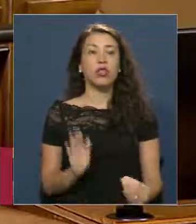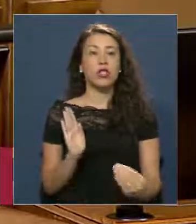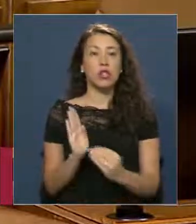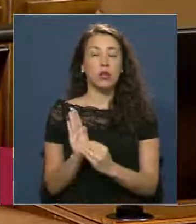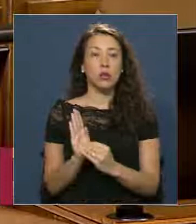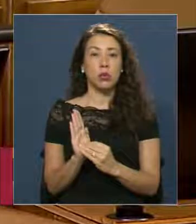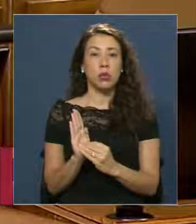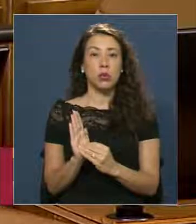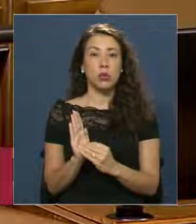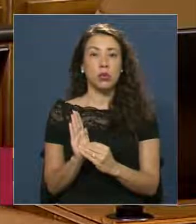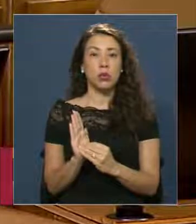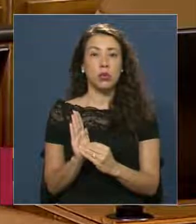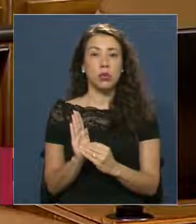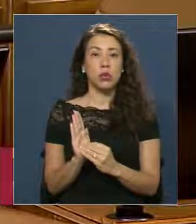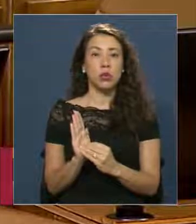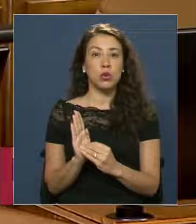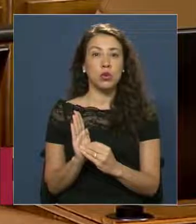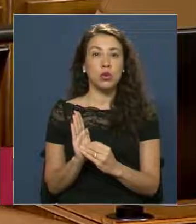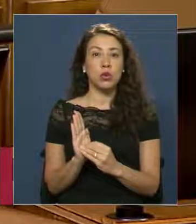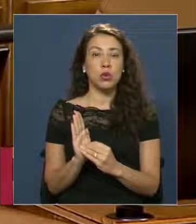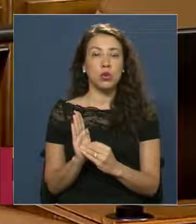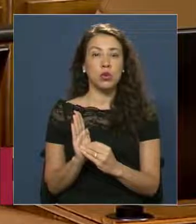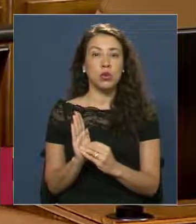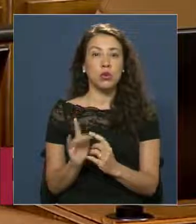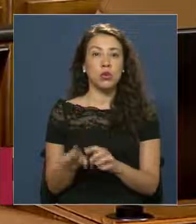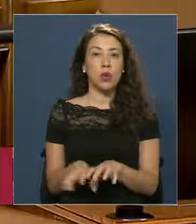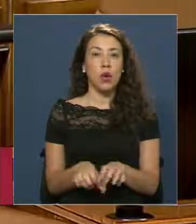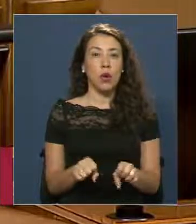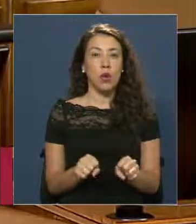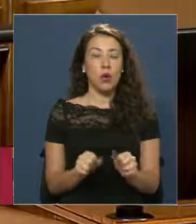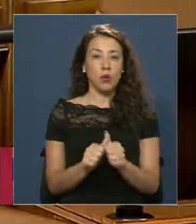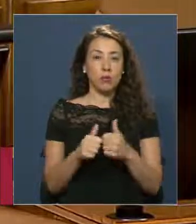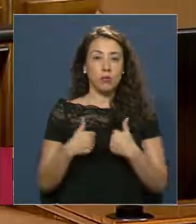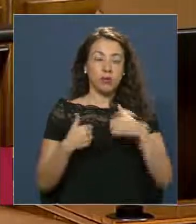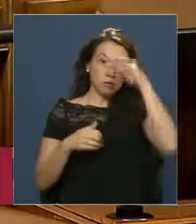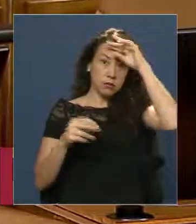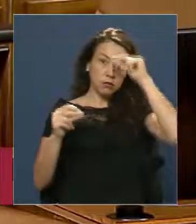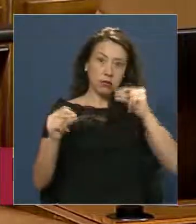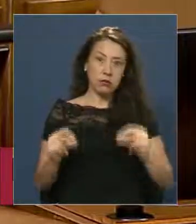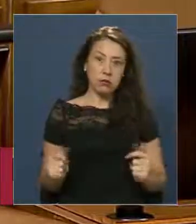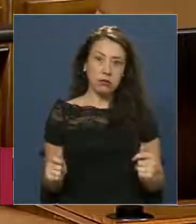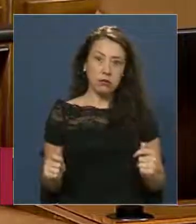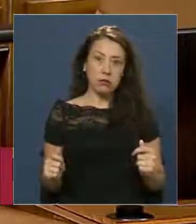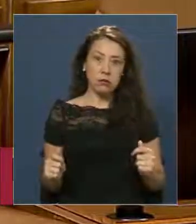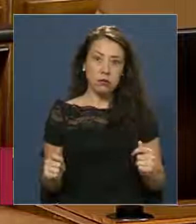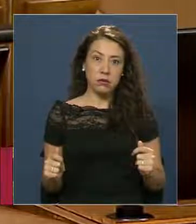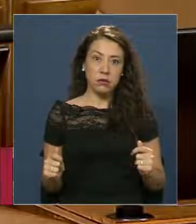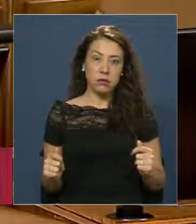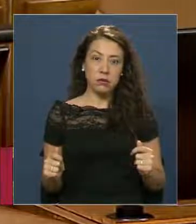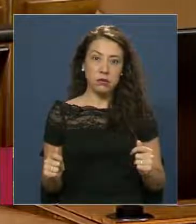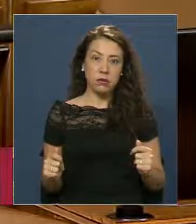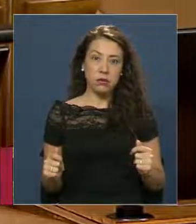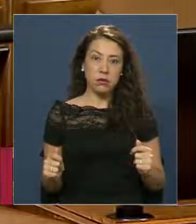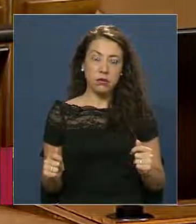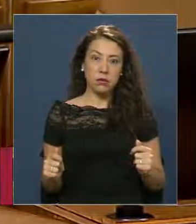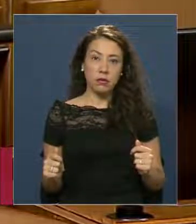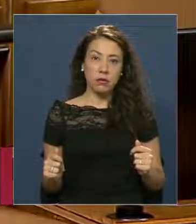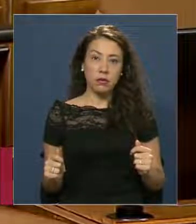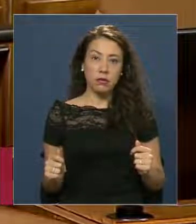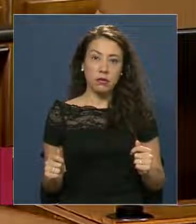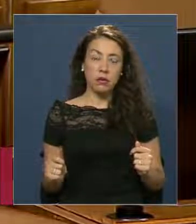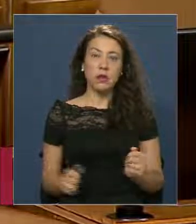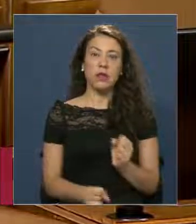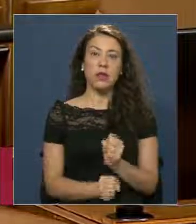estableció, y en el contenido de los acuerdos de la mesa técnica, que el